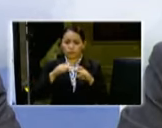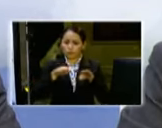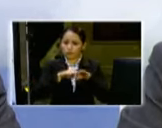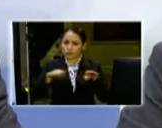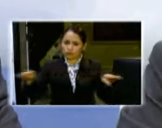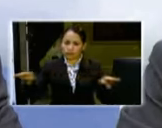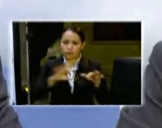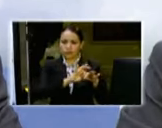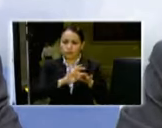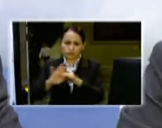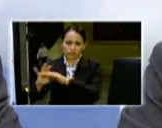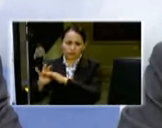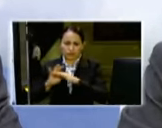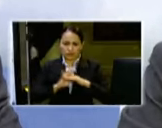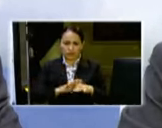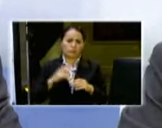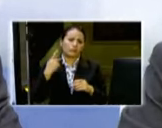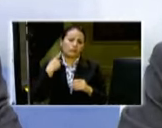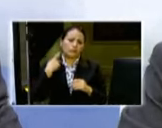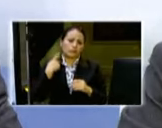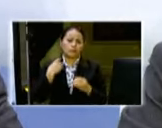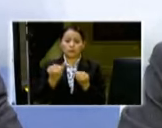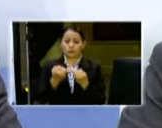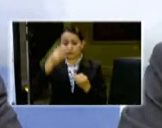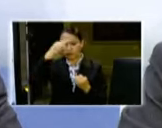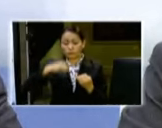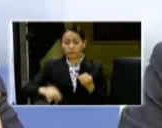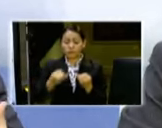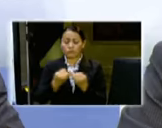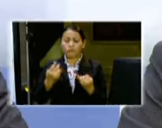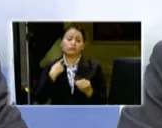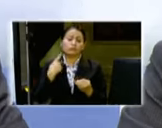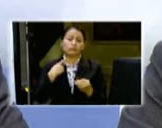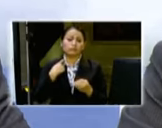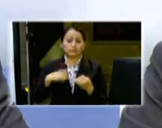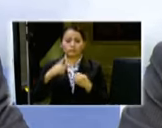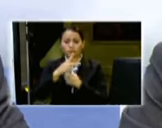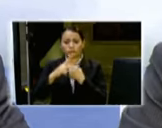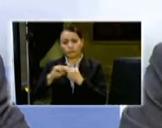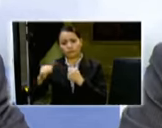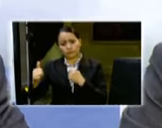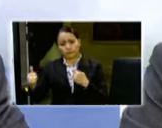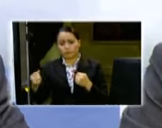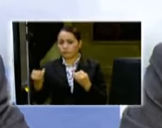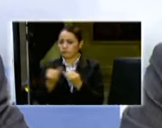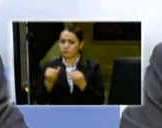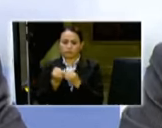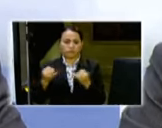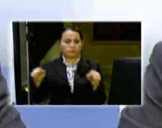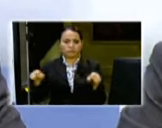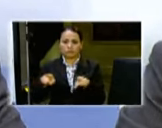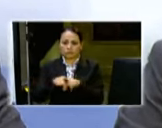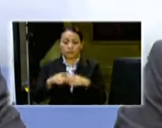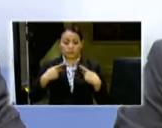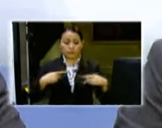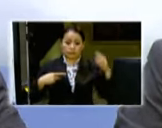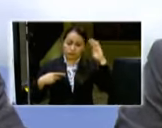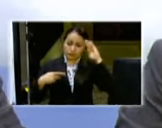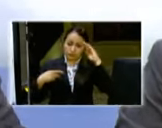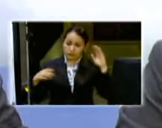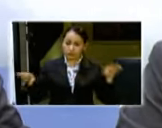una política pública y por lo tanto en un país democrático como México, la política exterior debería de seguir estas preferencias de nuestros